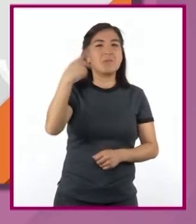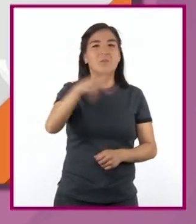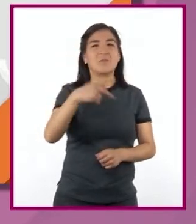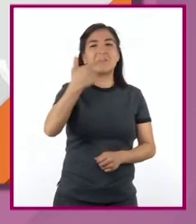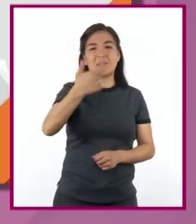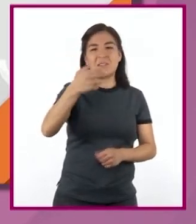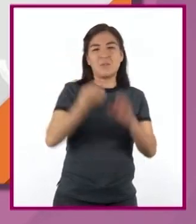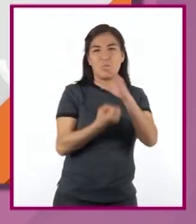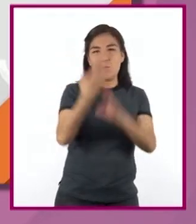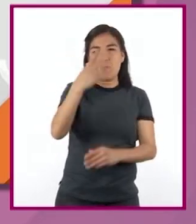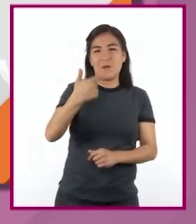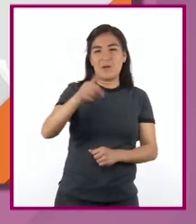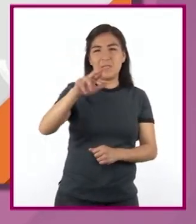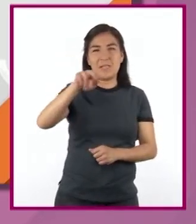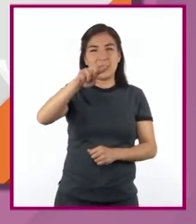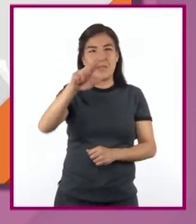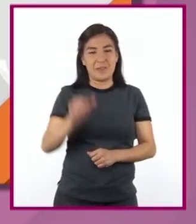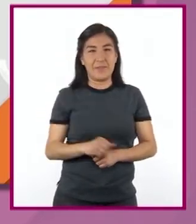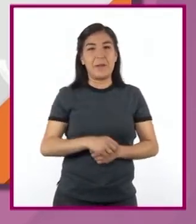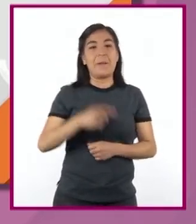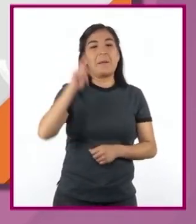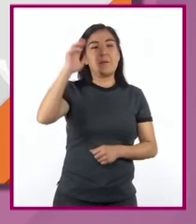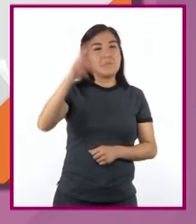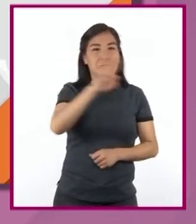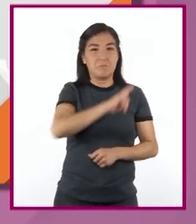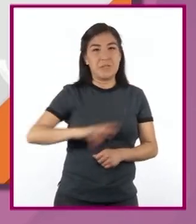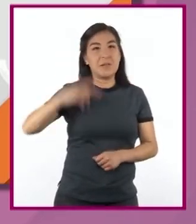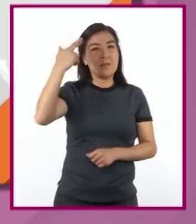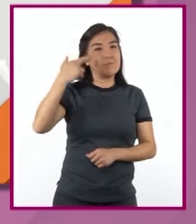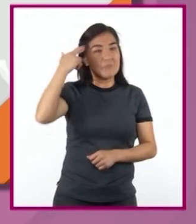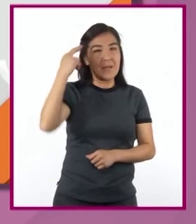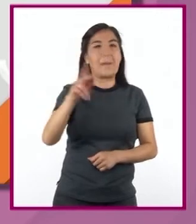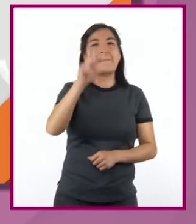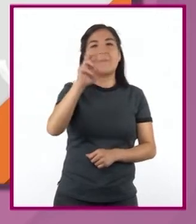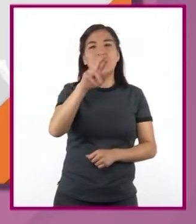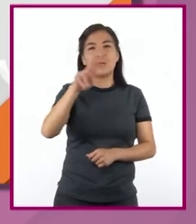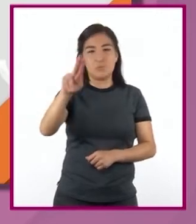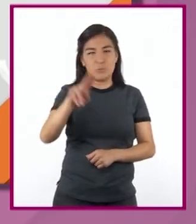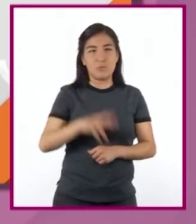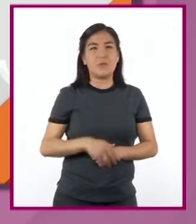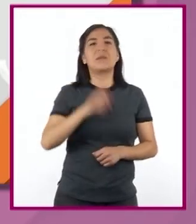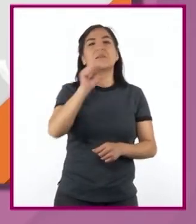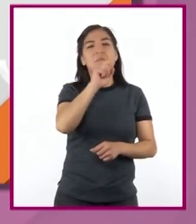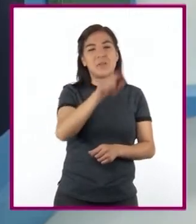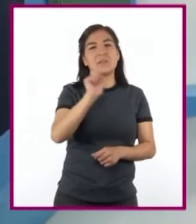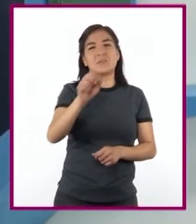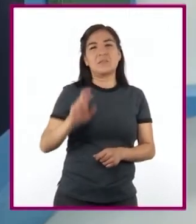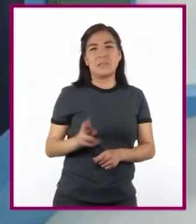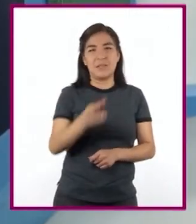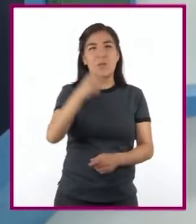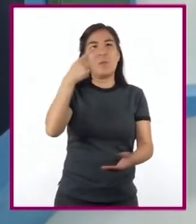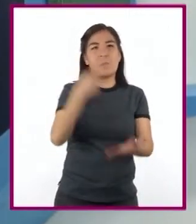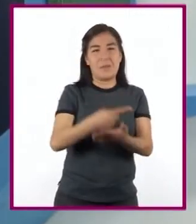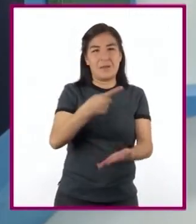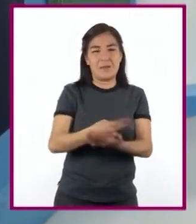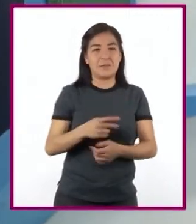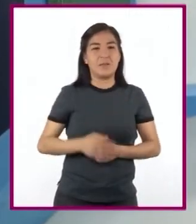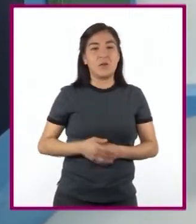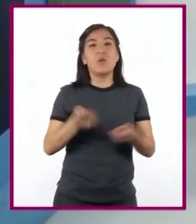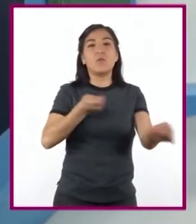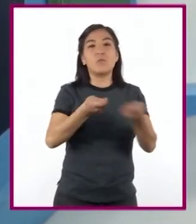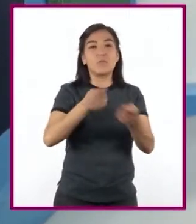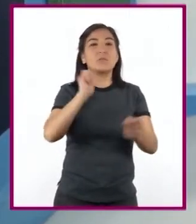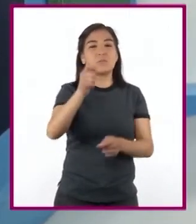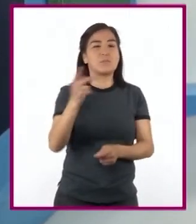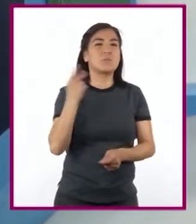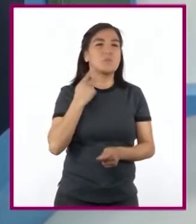Granada, Virreinato del Perú y Virreinato del Río de la Plata. El control político